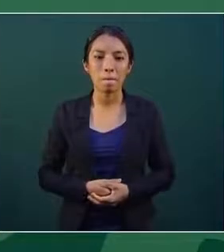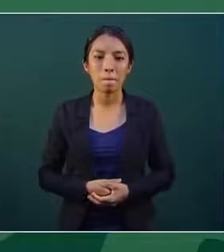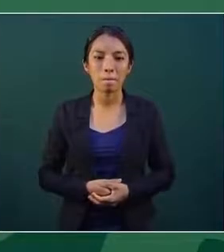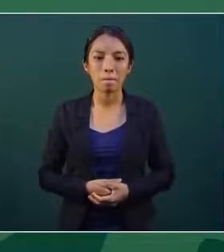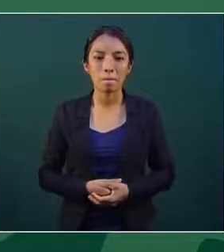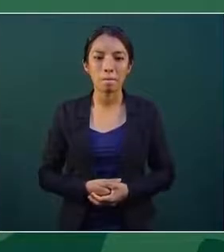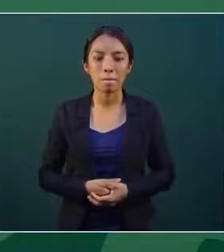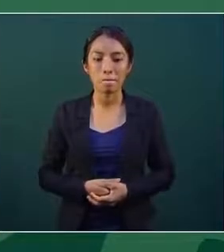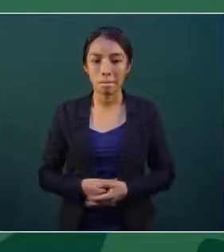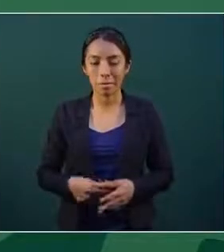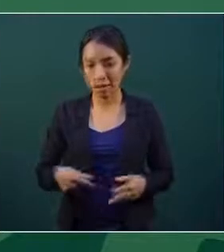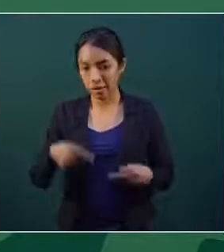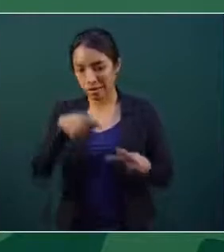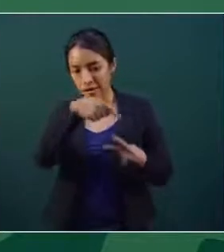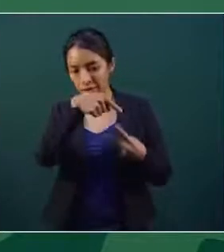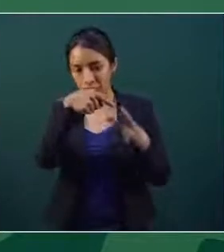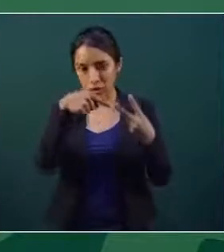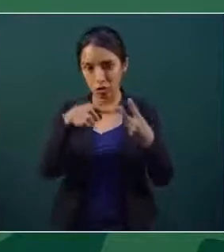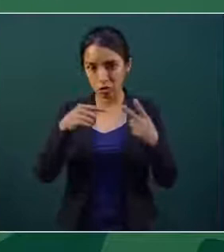las dos instituciones,